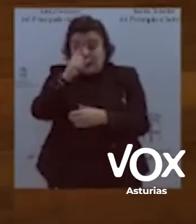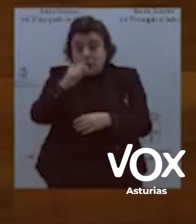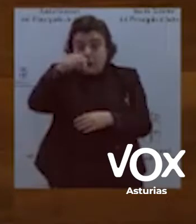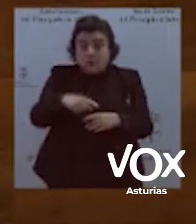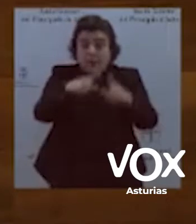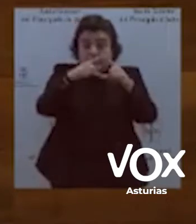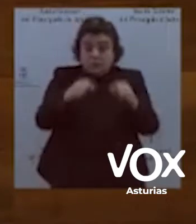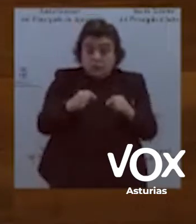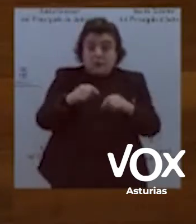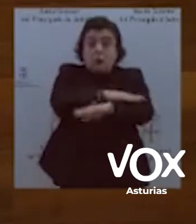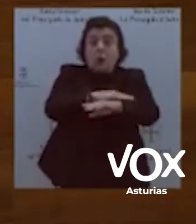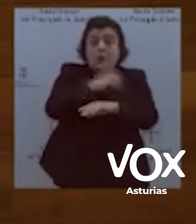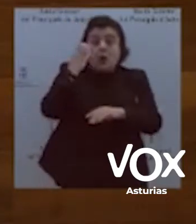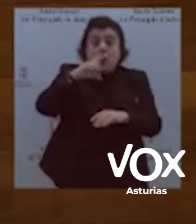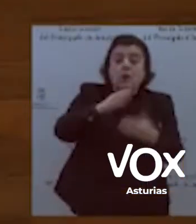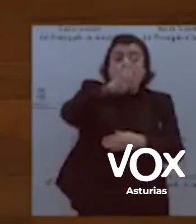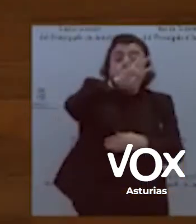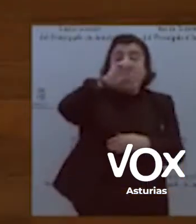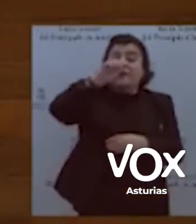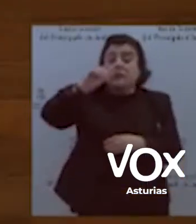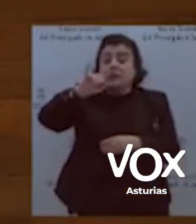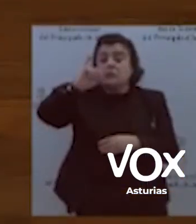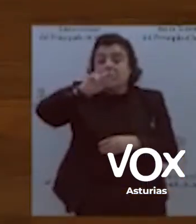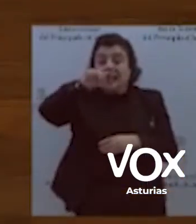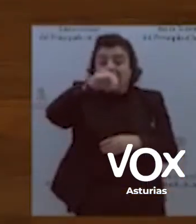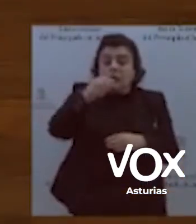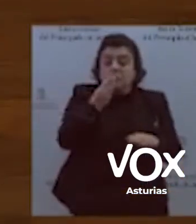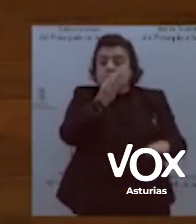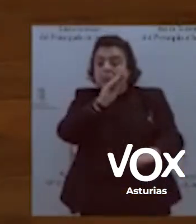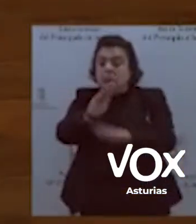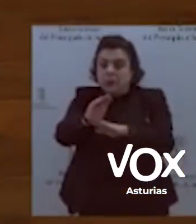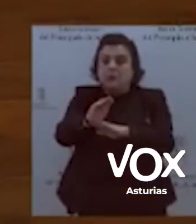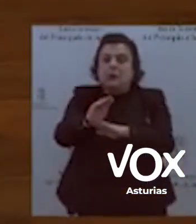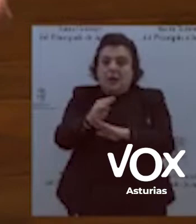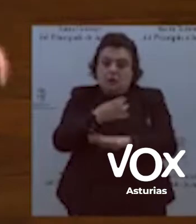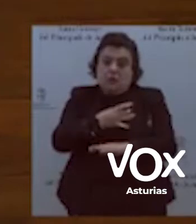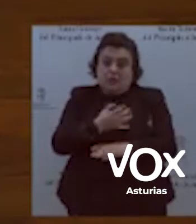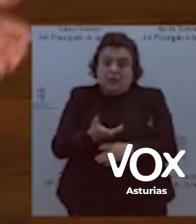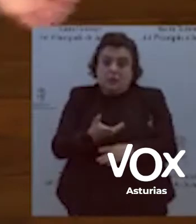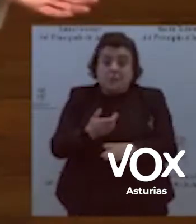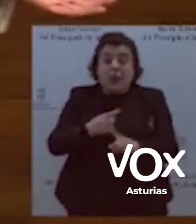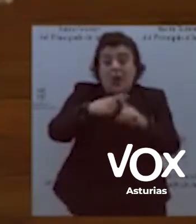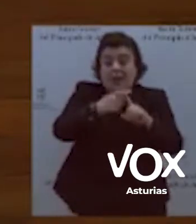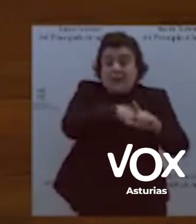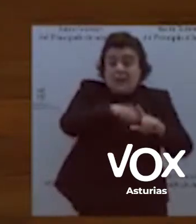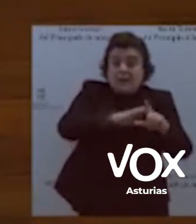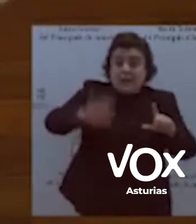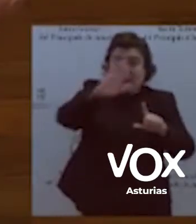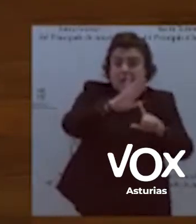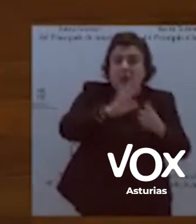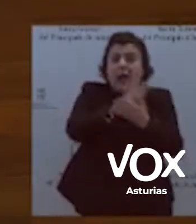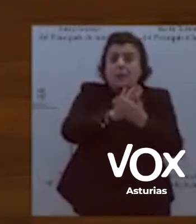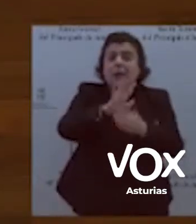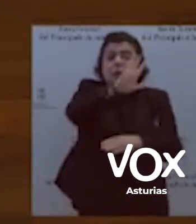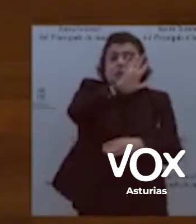de 1.400.000 euros. Pero a nivel nacional podemos citar: 1, los 5 millones de UGT para reformar la sede en